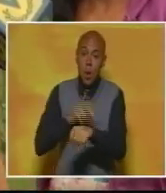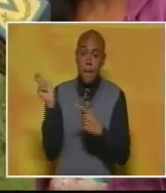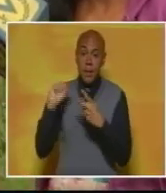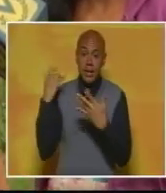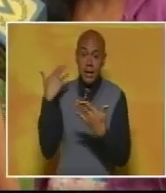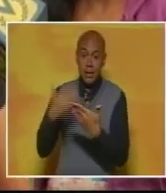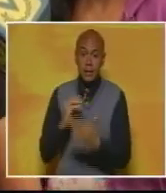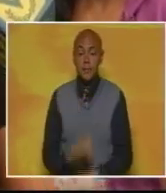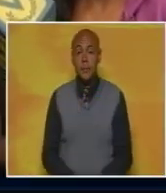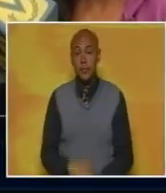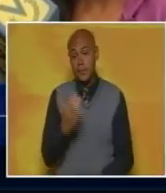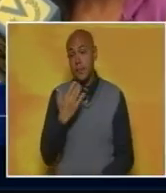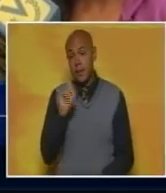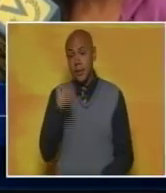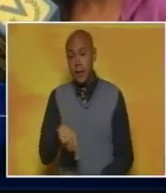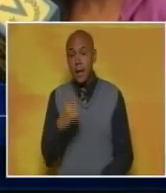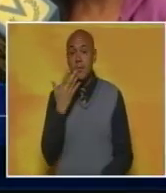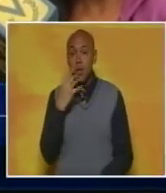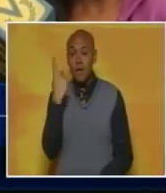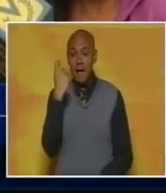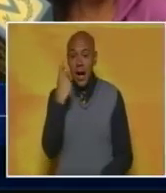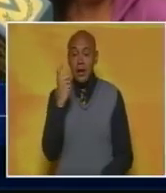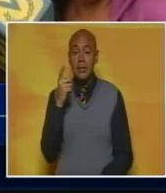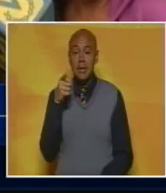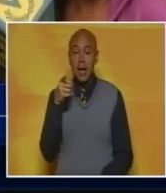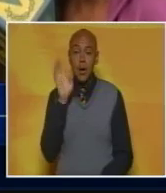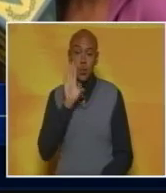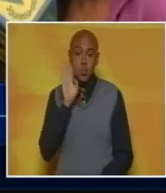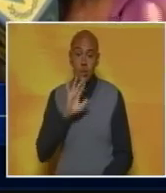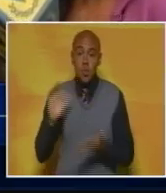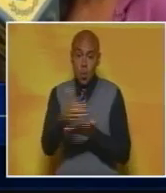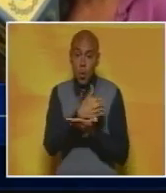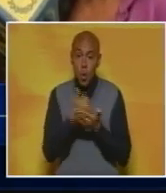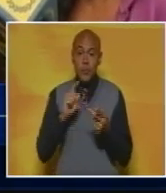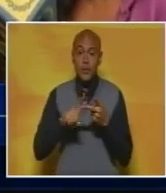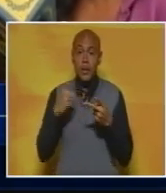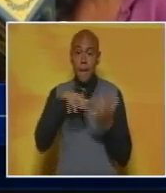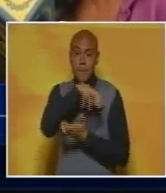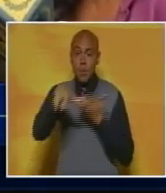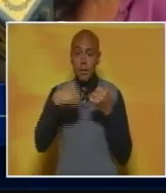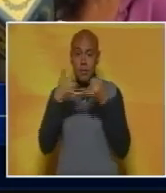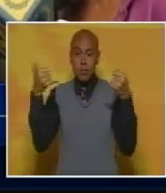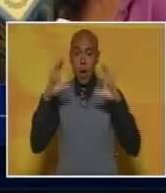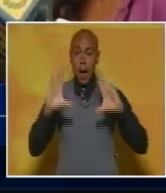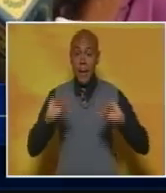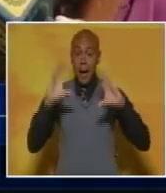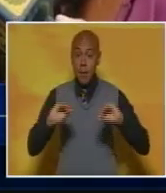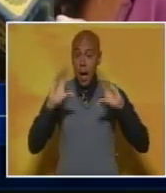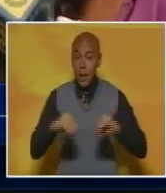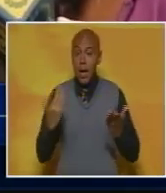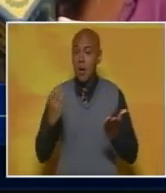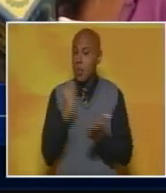Bueno, tenemos también problemas con el aseo, fallas eléctricas también, como ya vemos.